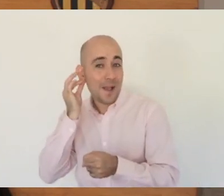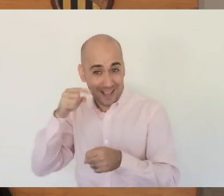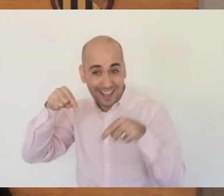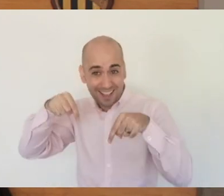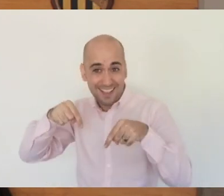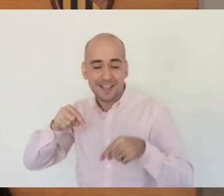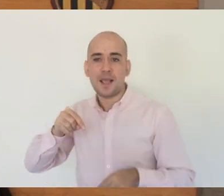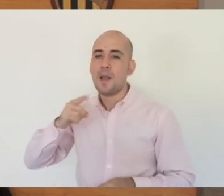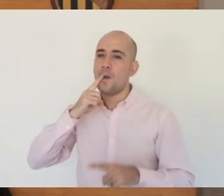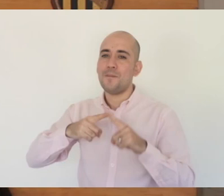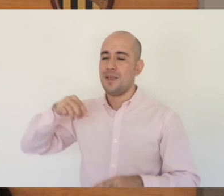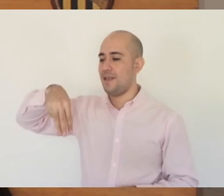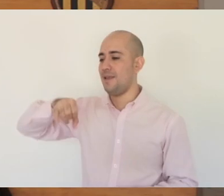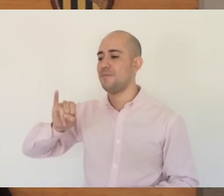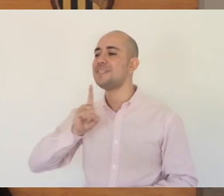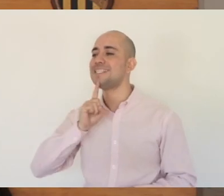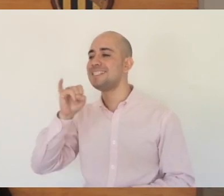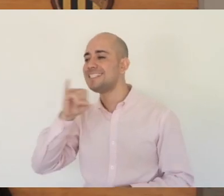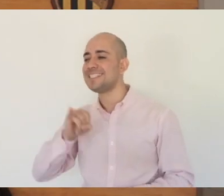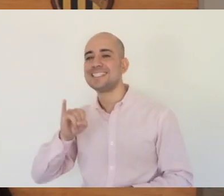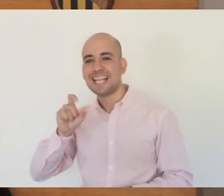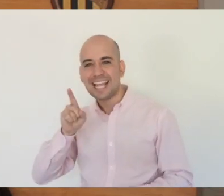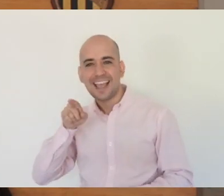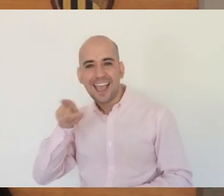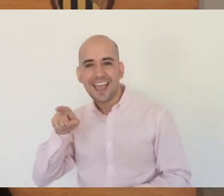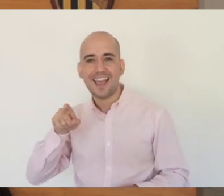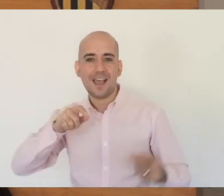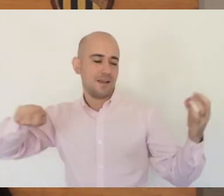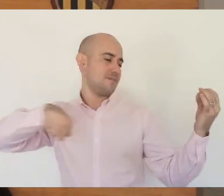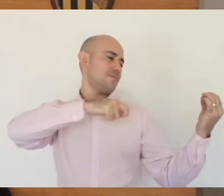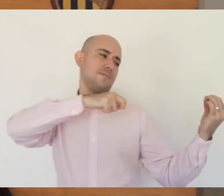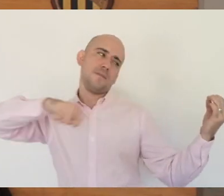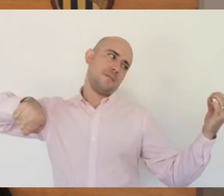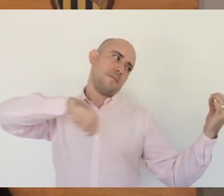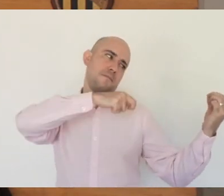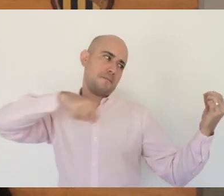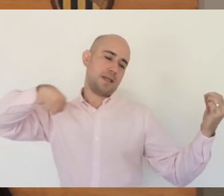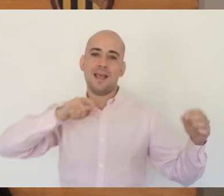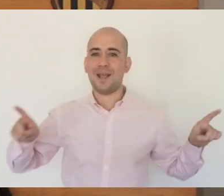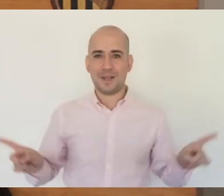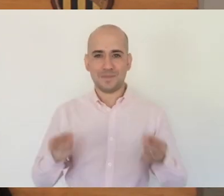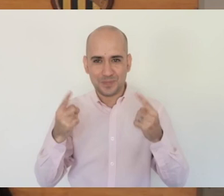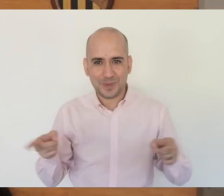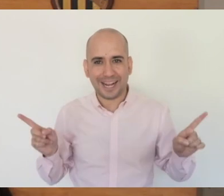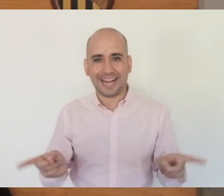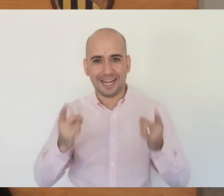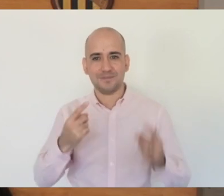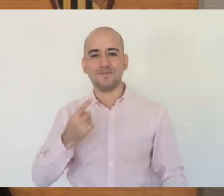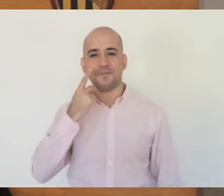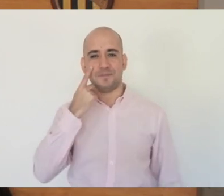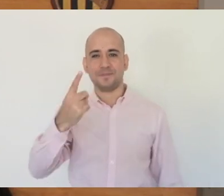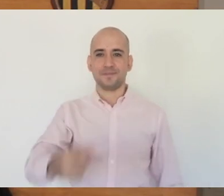compañera de trabajo, la señora Mitzi Gangas Rojas, nos deleitará con una interpretación en violín de